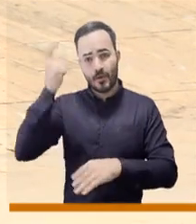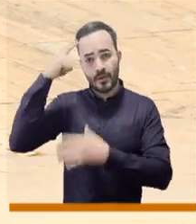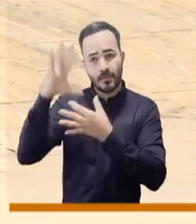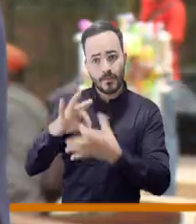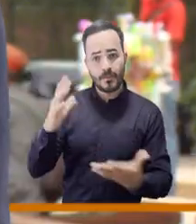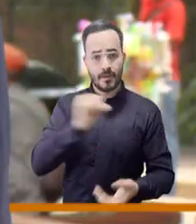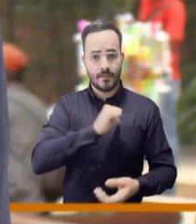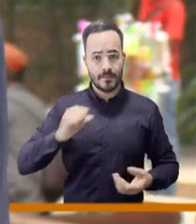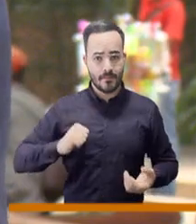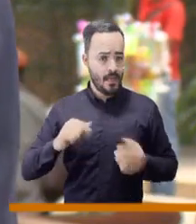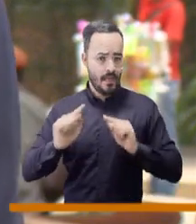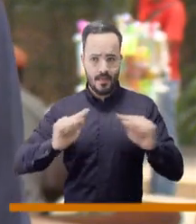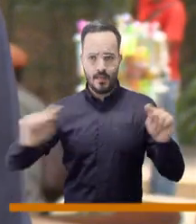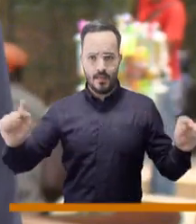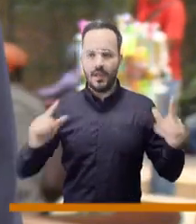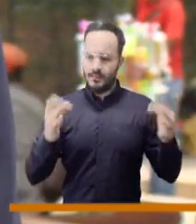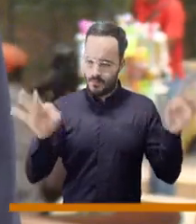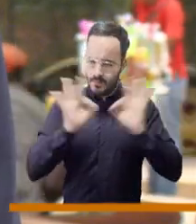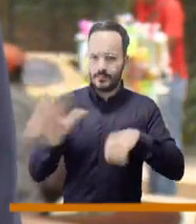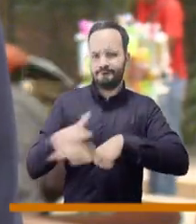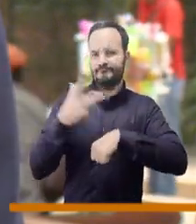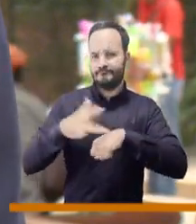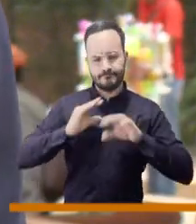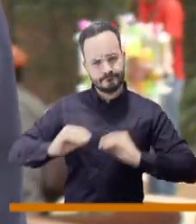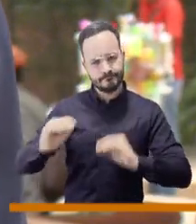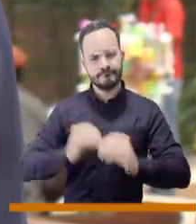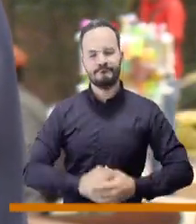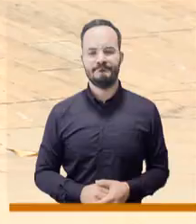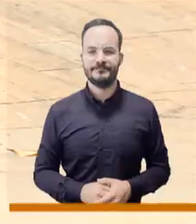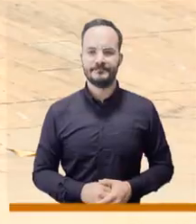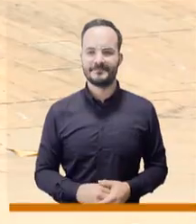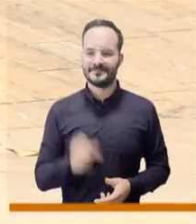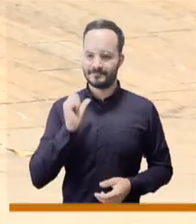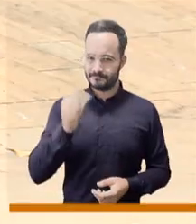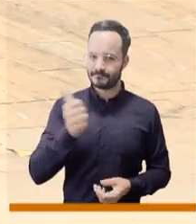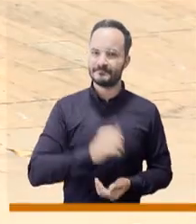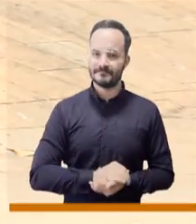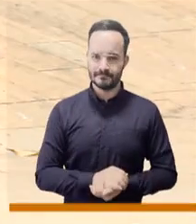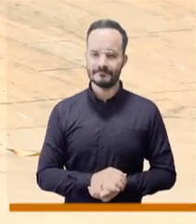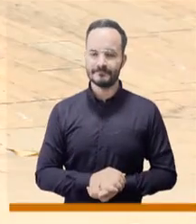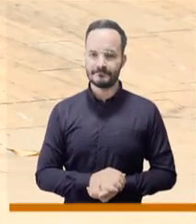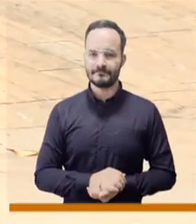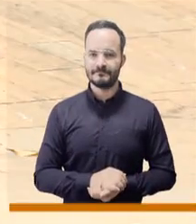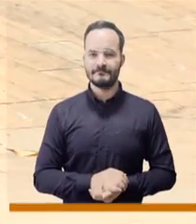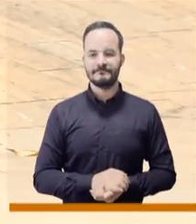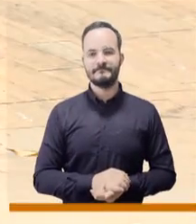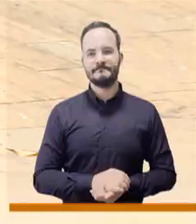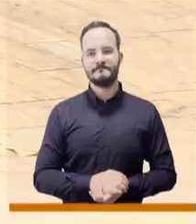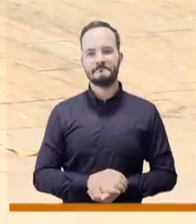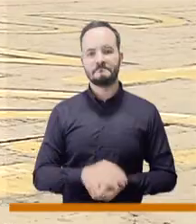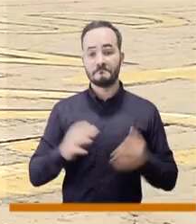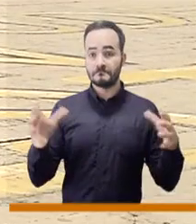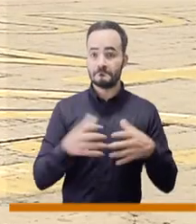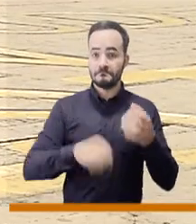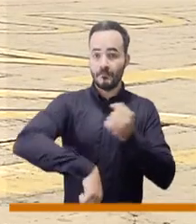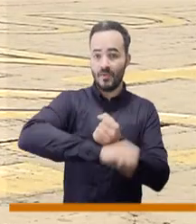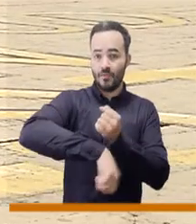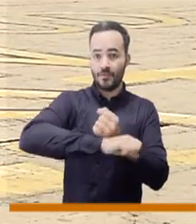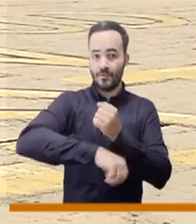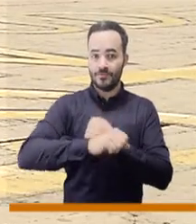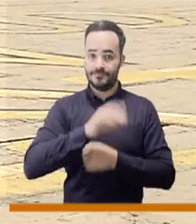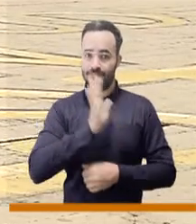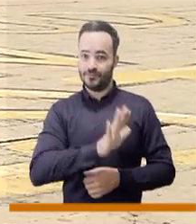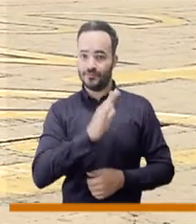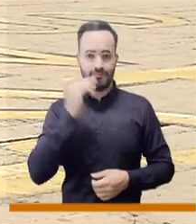la ciudad y del país relacionadas con eso. Muy bien, concejala, la selección de